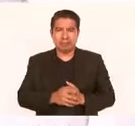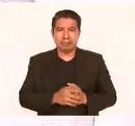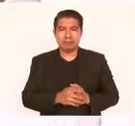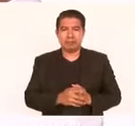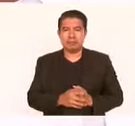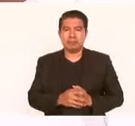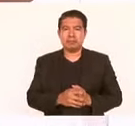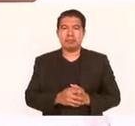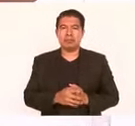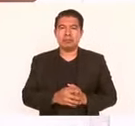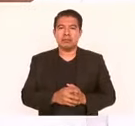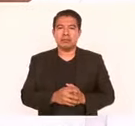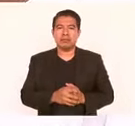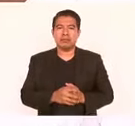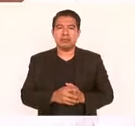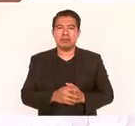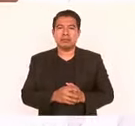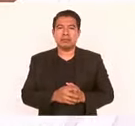Tenían